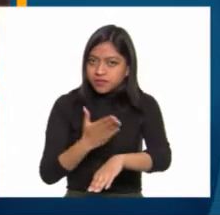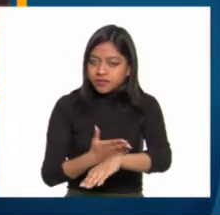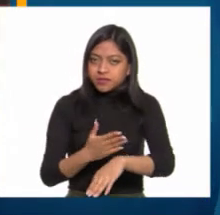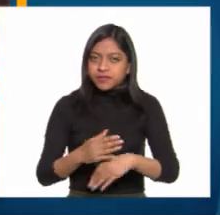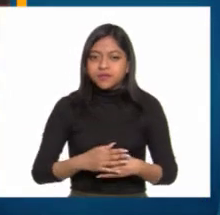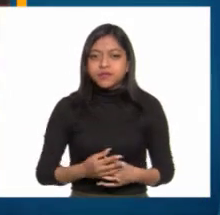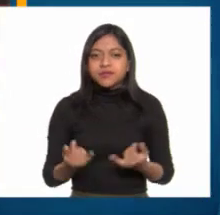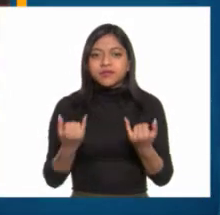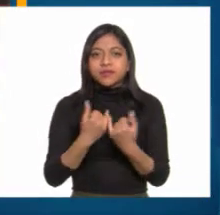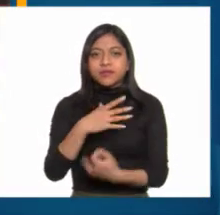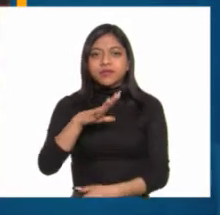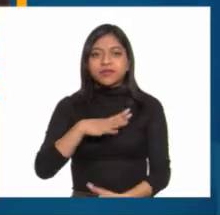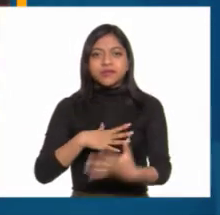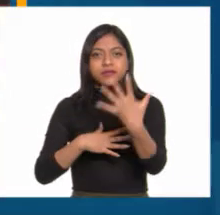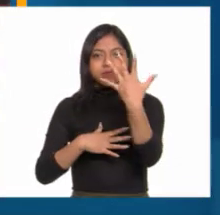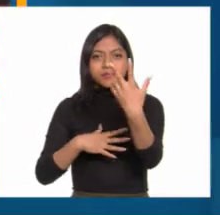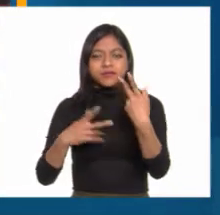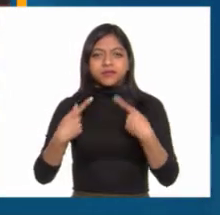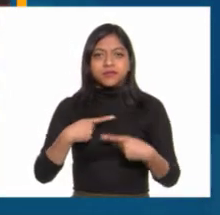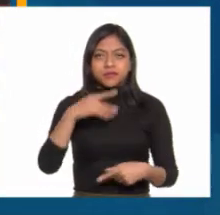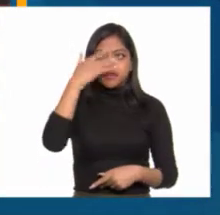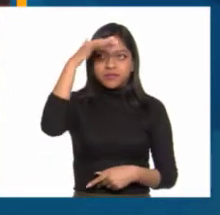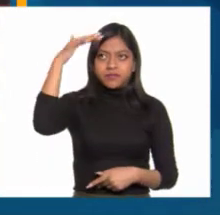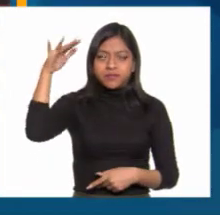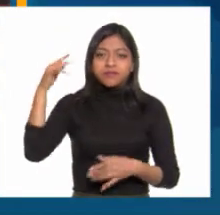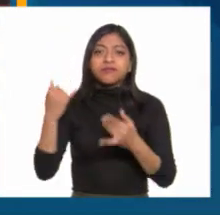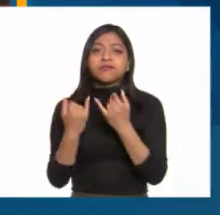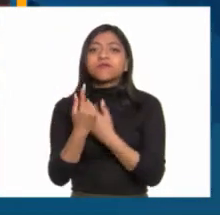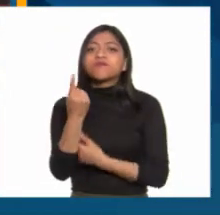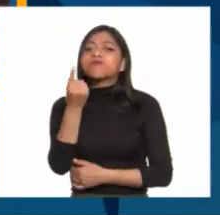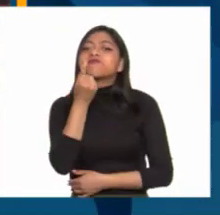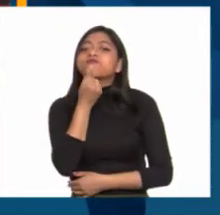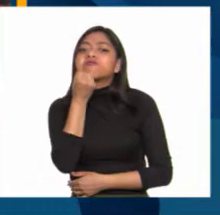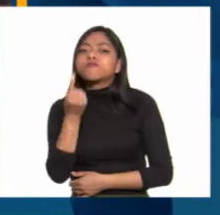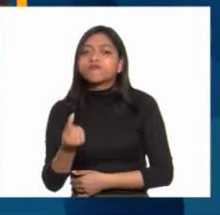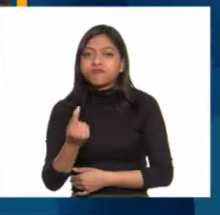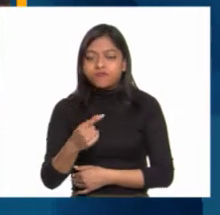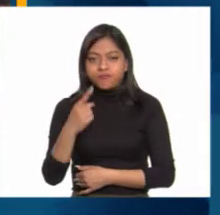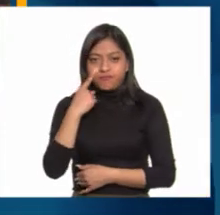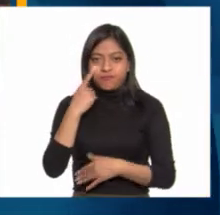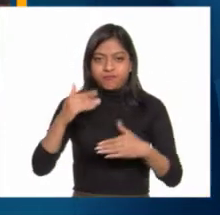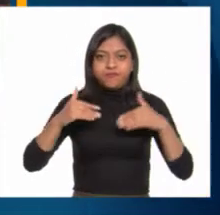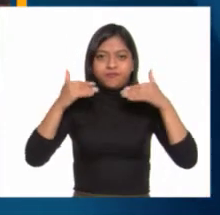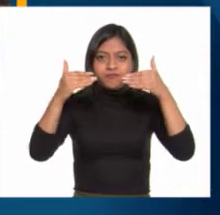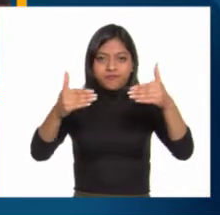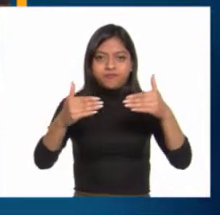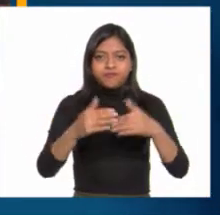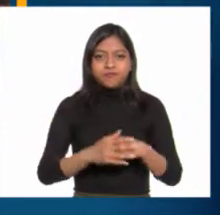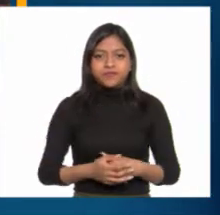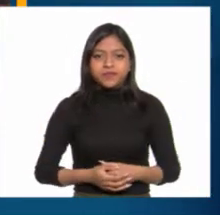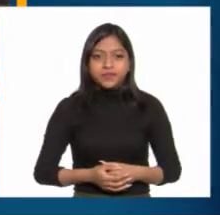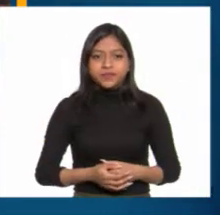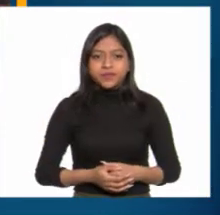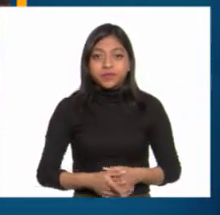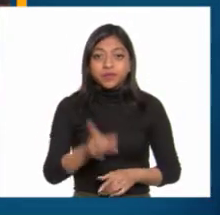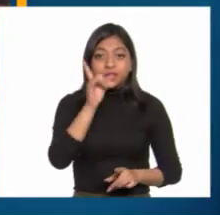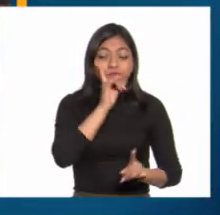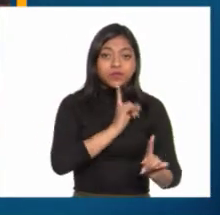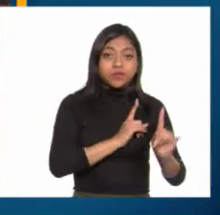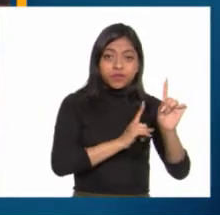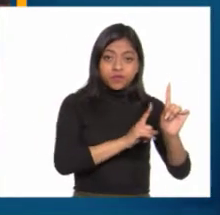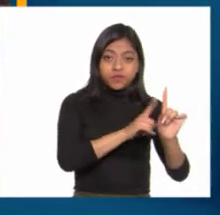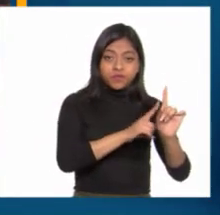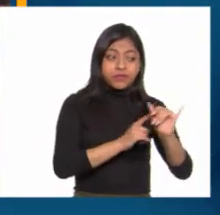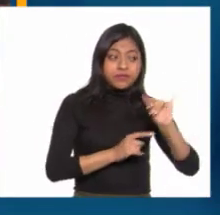observa a 5 personas adultas y a un niño sentados en el asiento que está frente a mí. La primera que está sentada